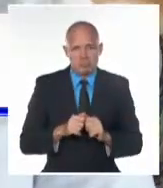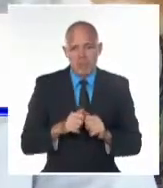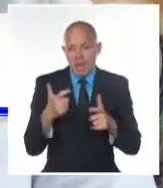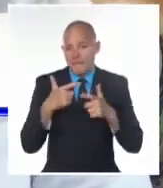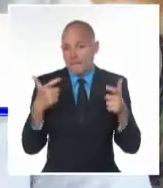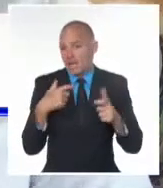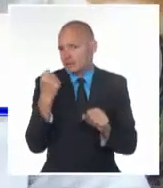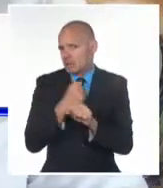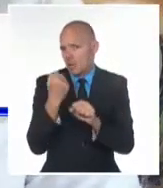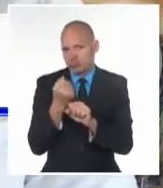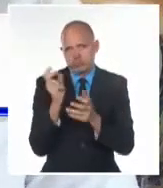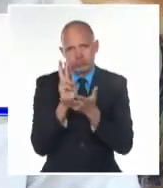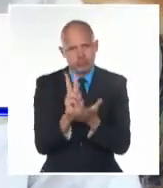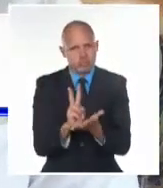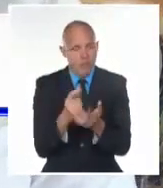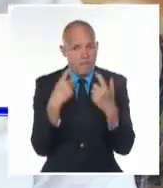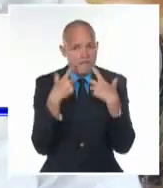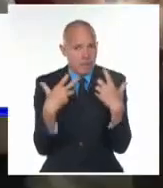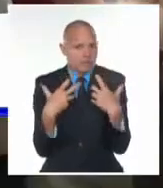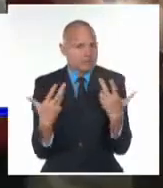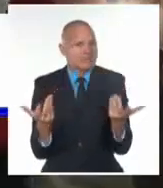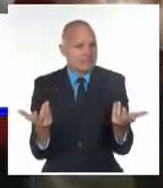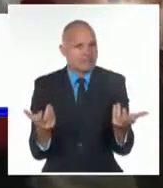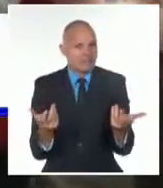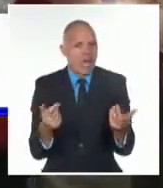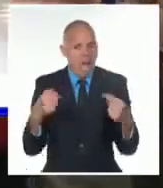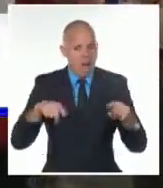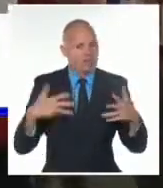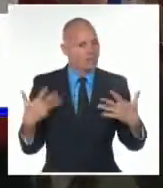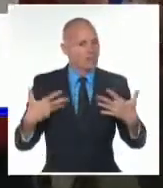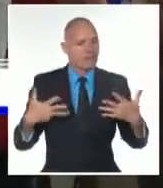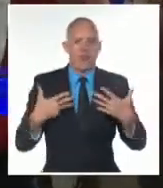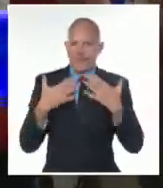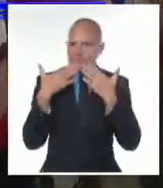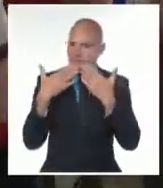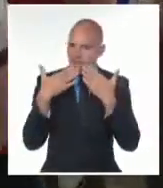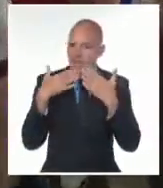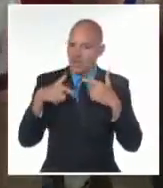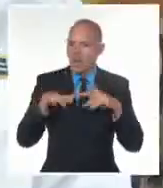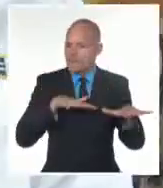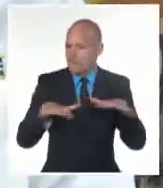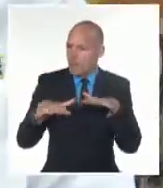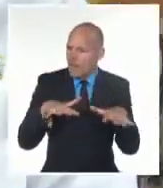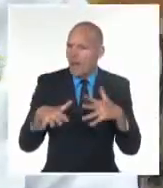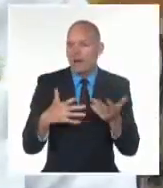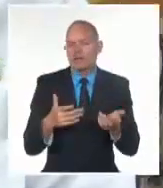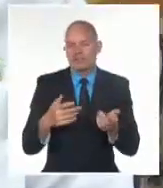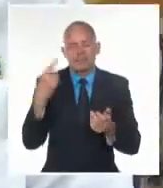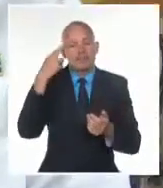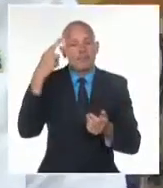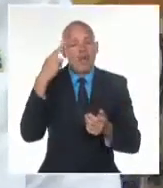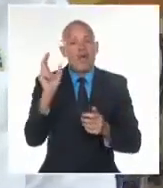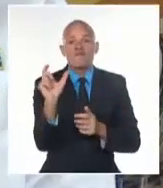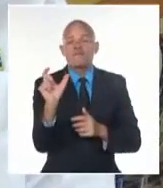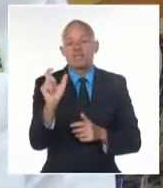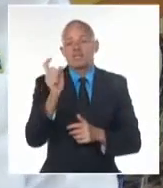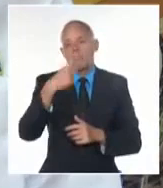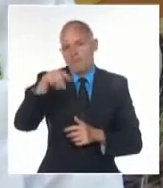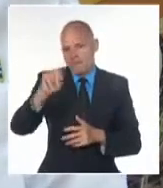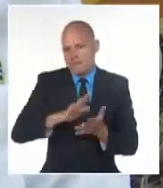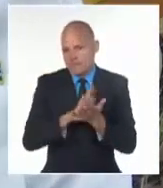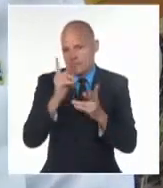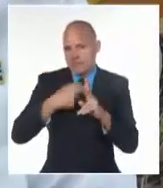voluntarios, porque son los que más nos están motivando para organizar nuestro primero de mayo. Y mañana nosotros desde el órgano central vamos a estar en la